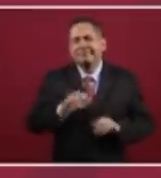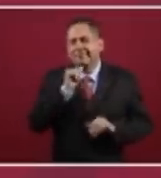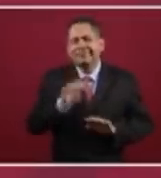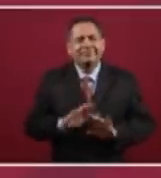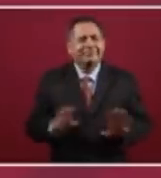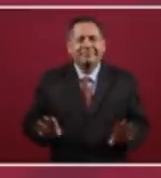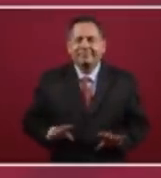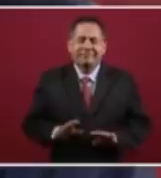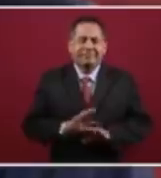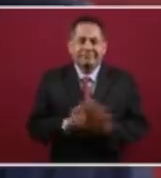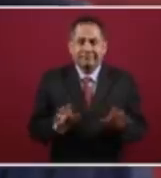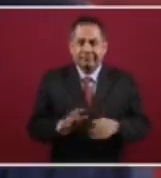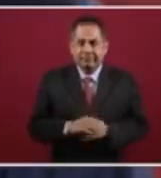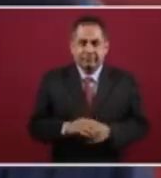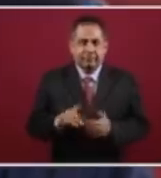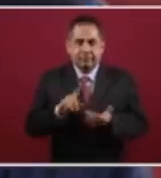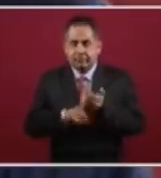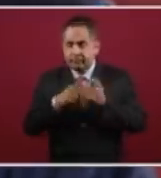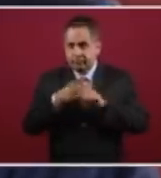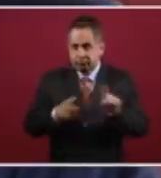solo inteligencia.